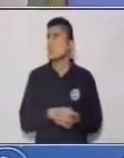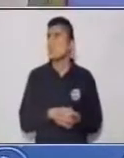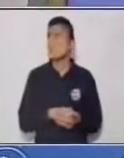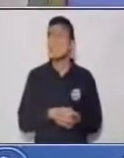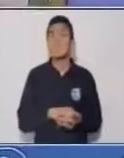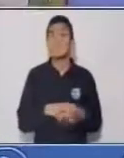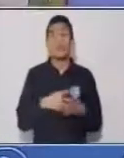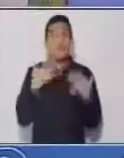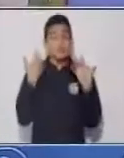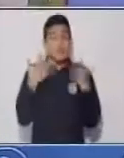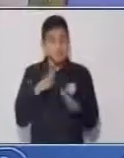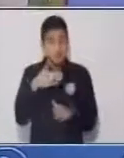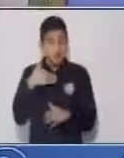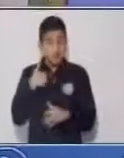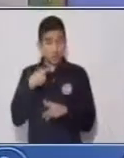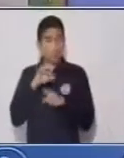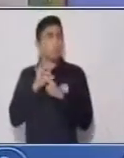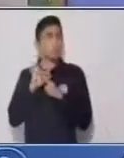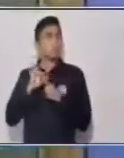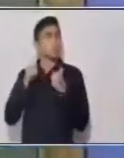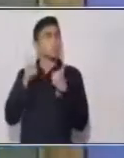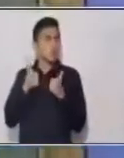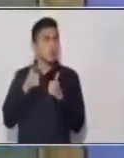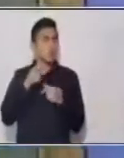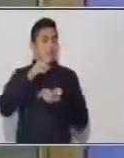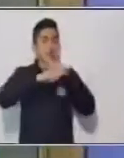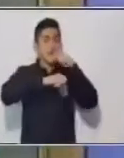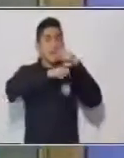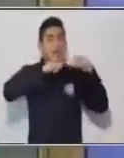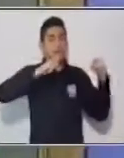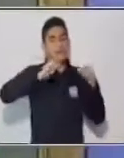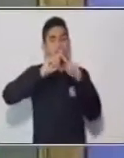Nos dan la función f de